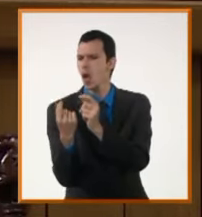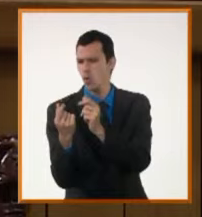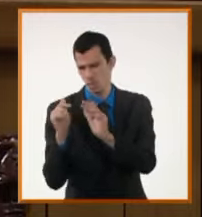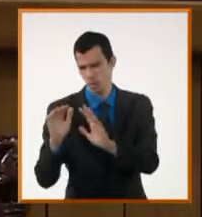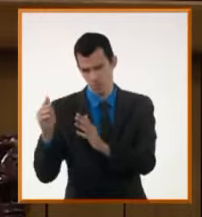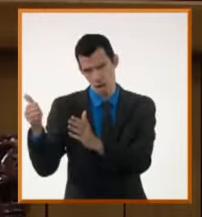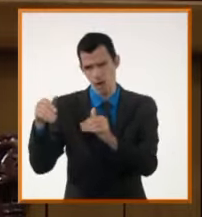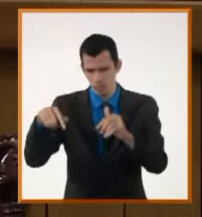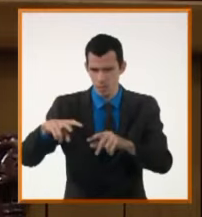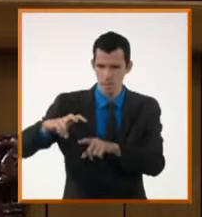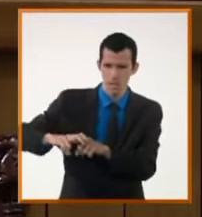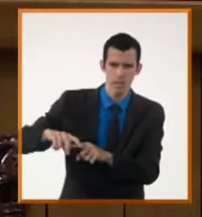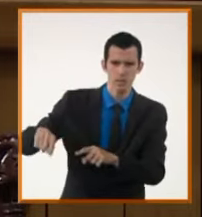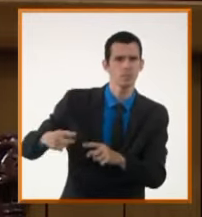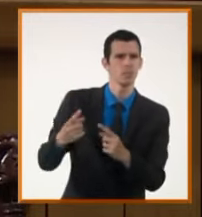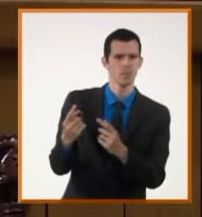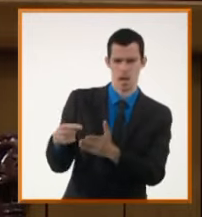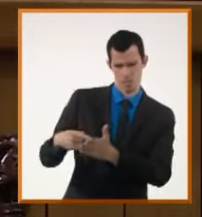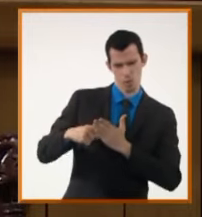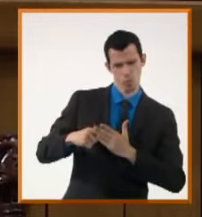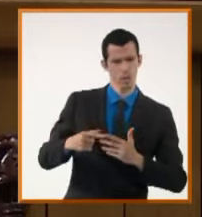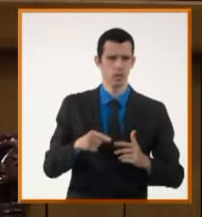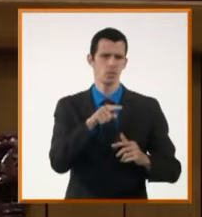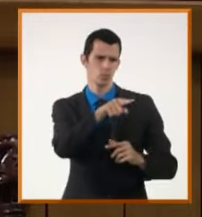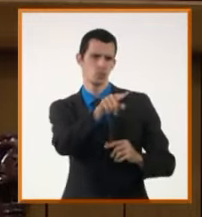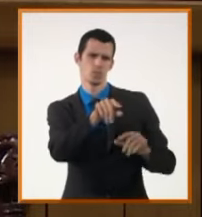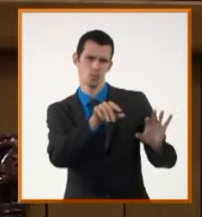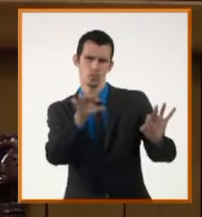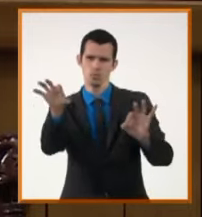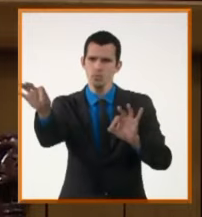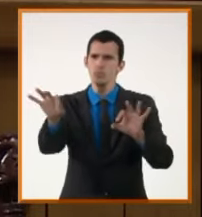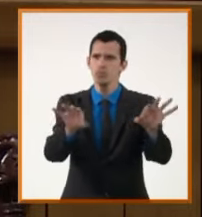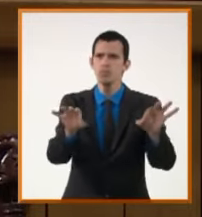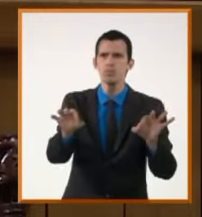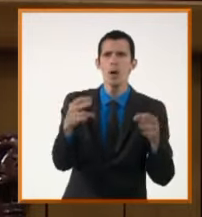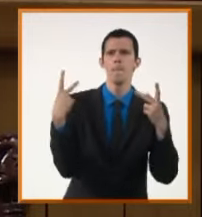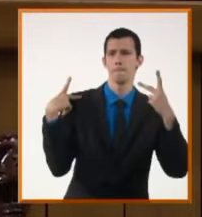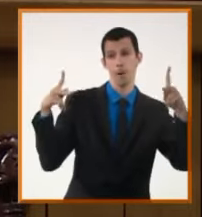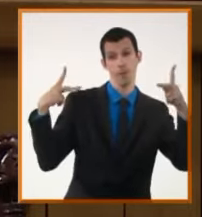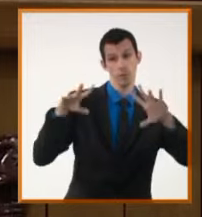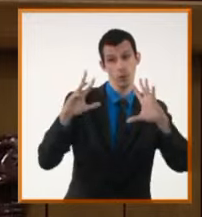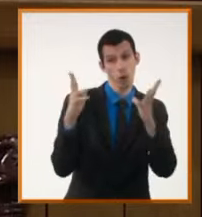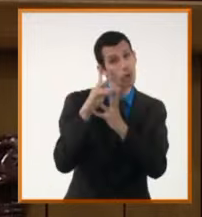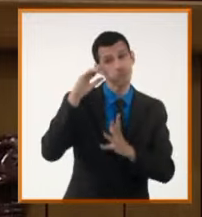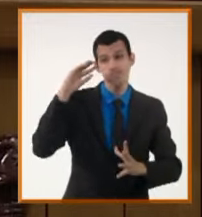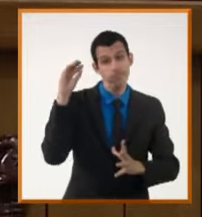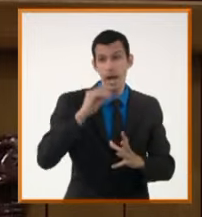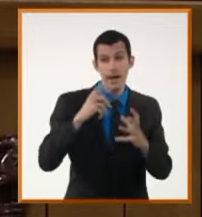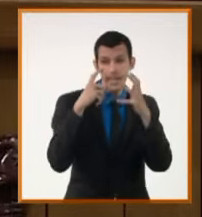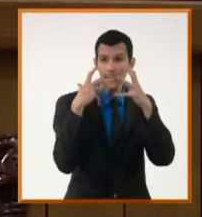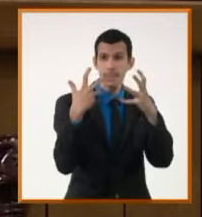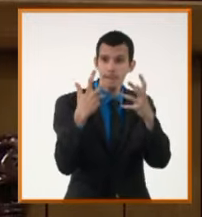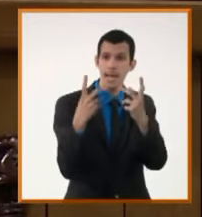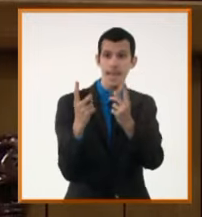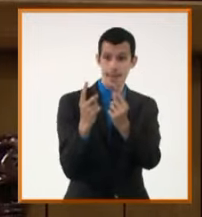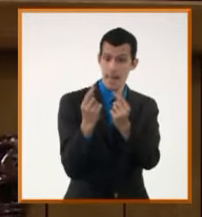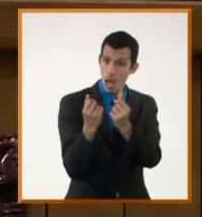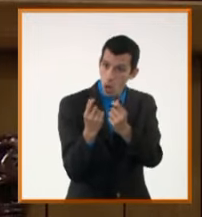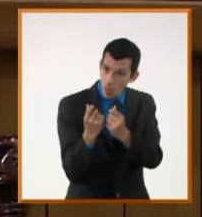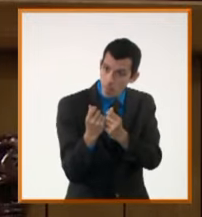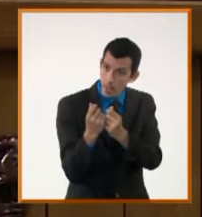que de una composición heterogénea para también tributario, esto es parte también del nuevo sistema de